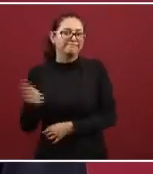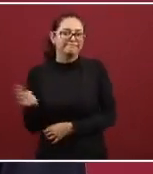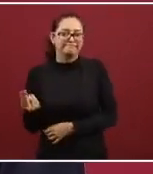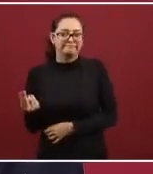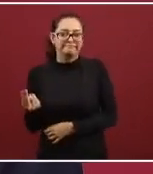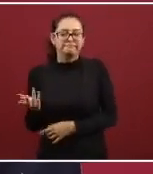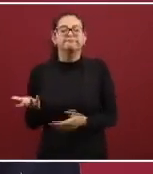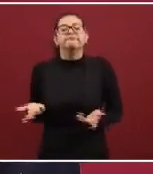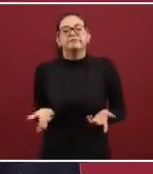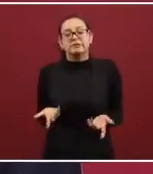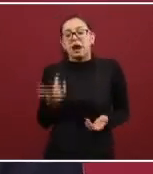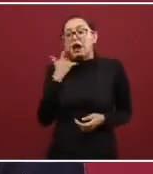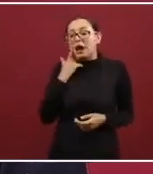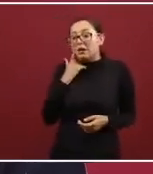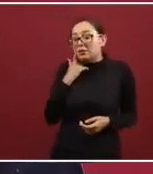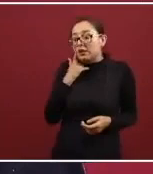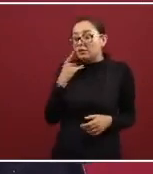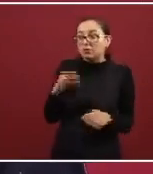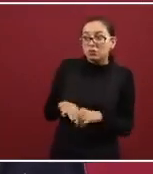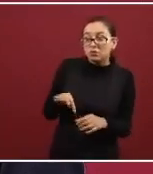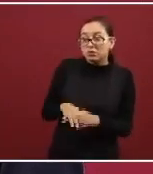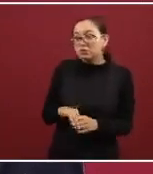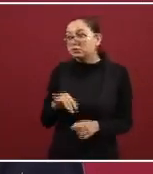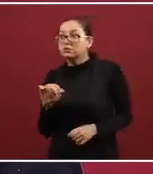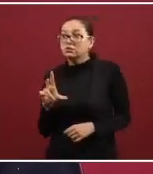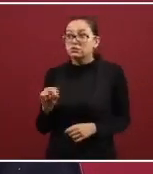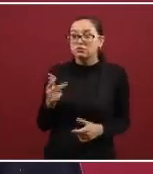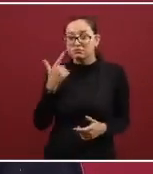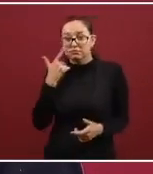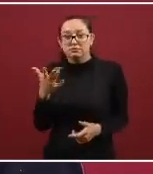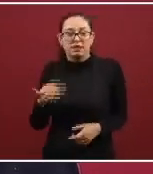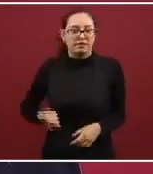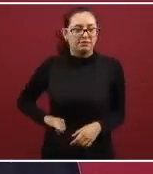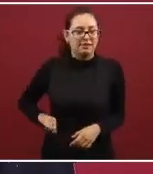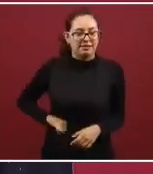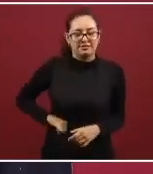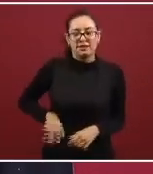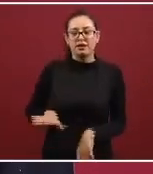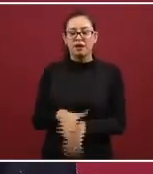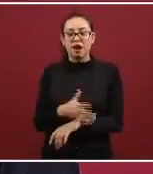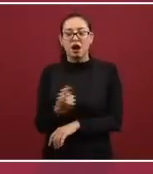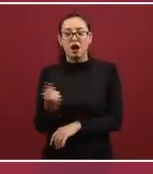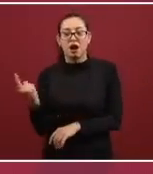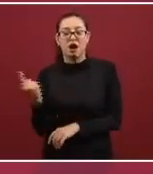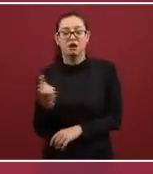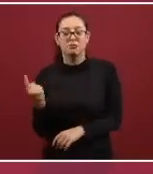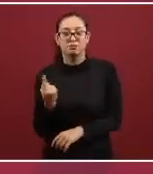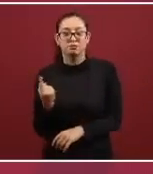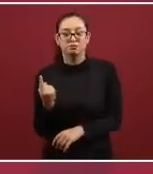es interesante cómo van a votar, o sea, sobre esto, porque esto es lo que